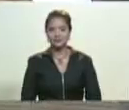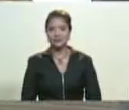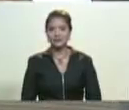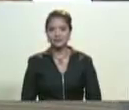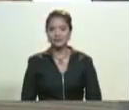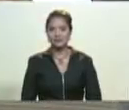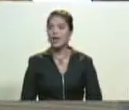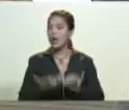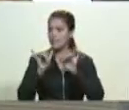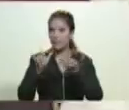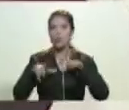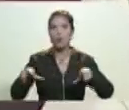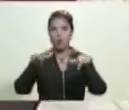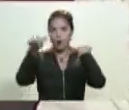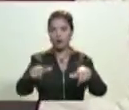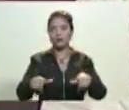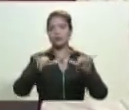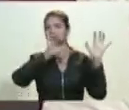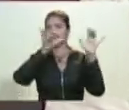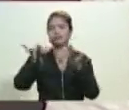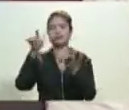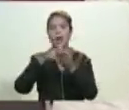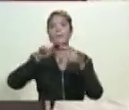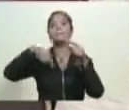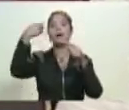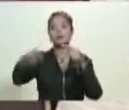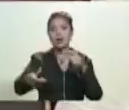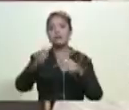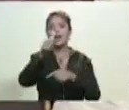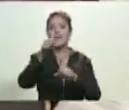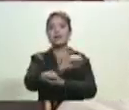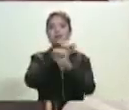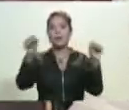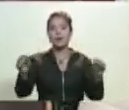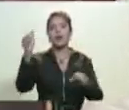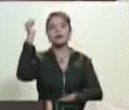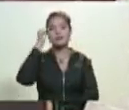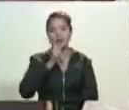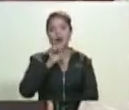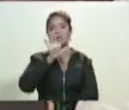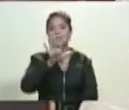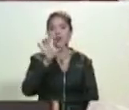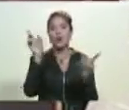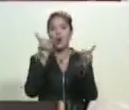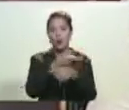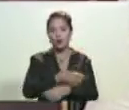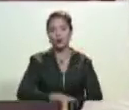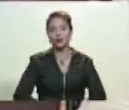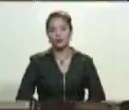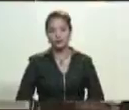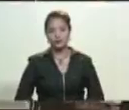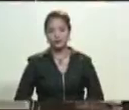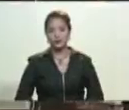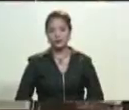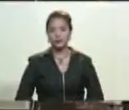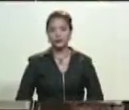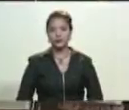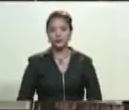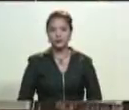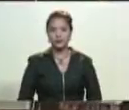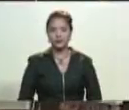Sesionaremos en este mismo salón a las 10 de la mañana, mañana día sábado 5 de agosto.